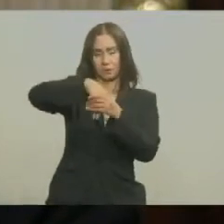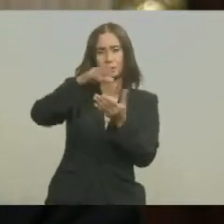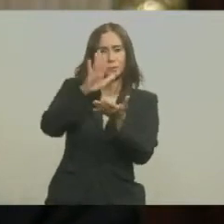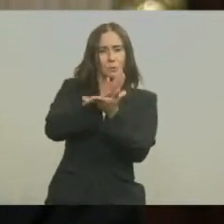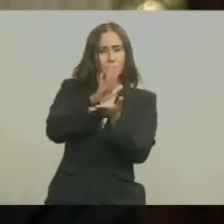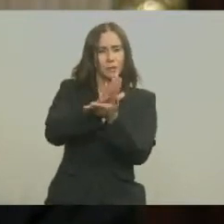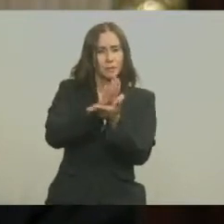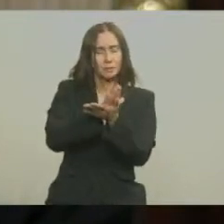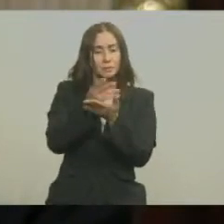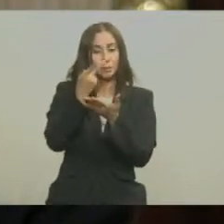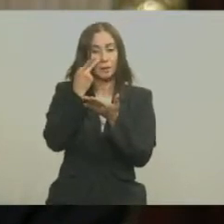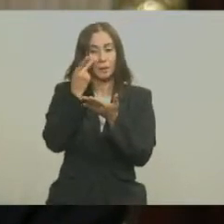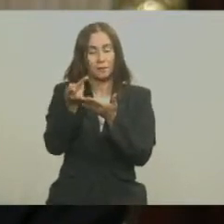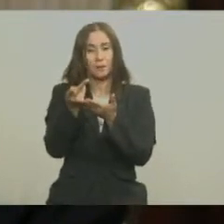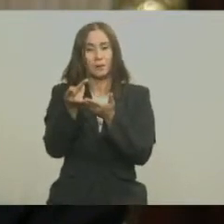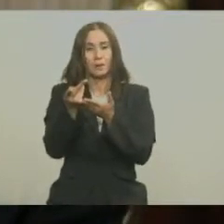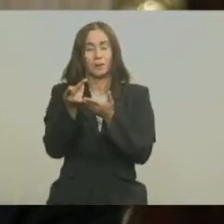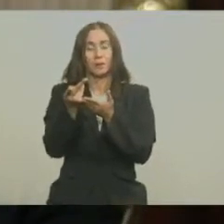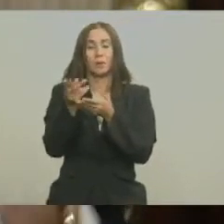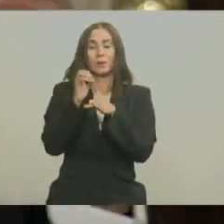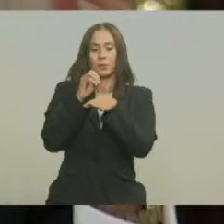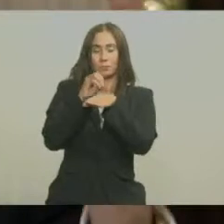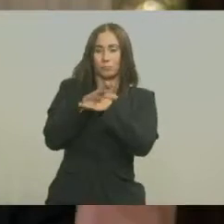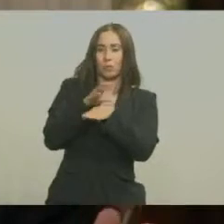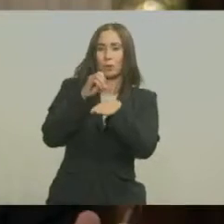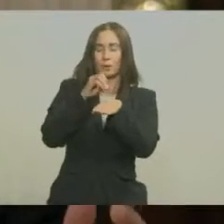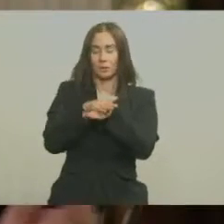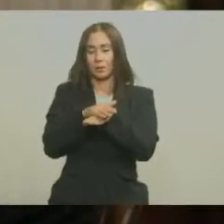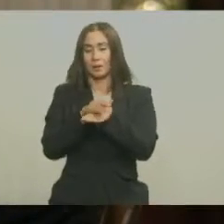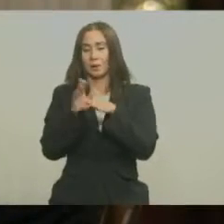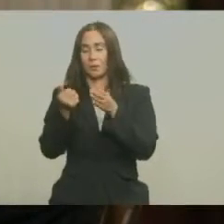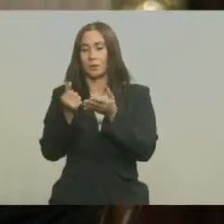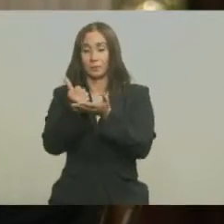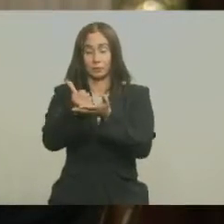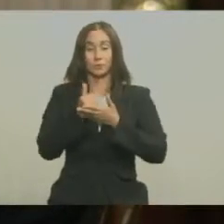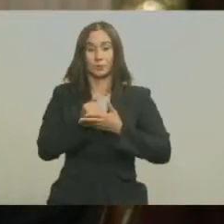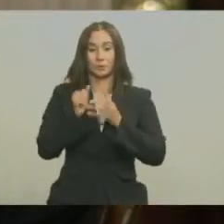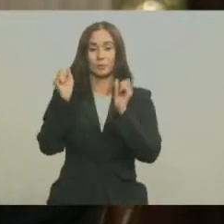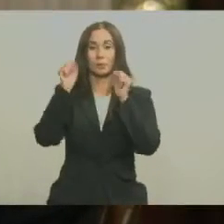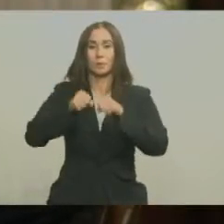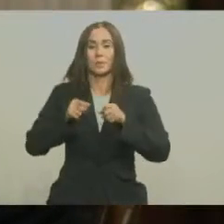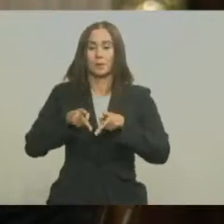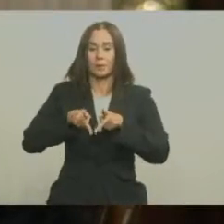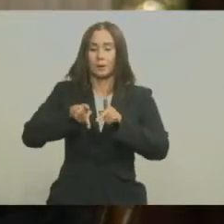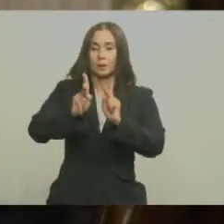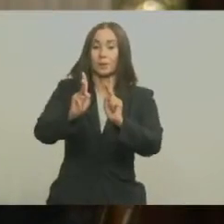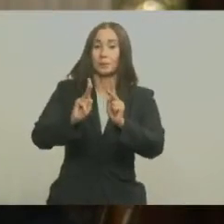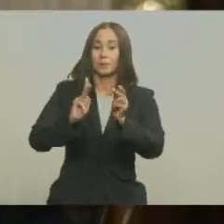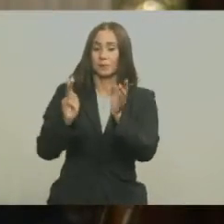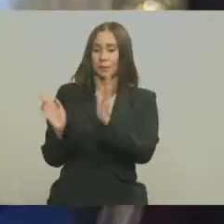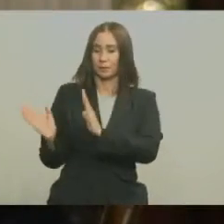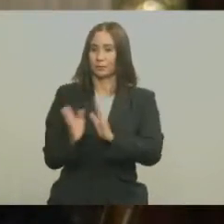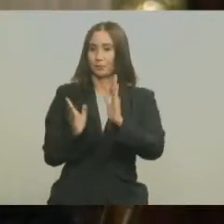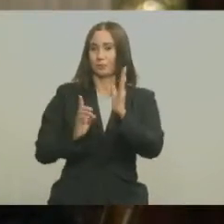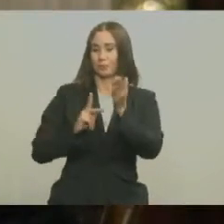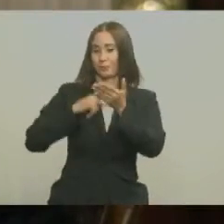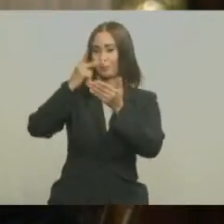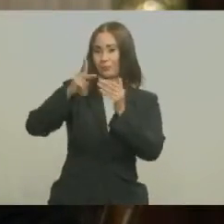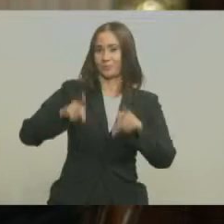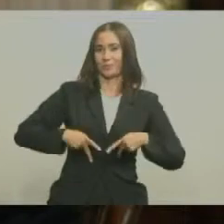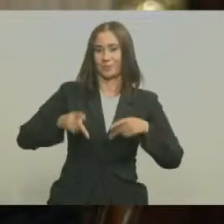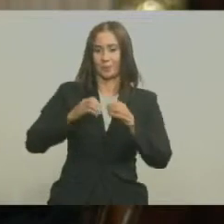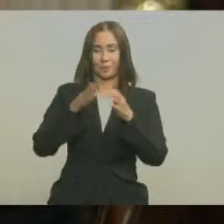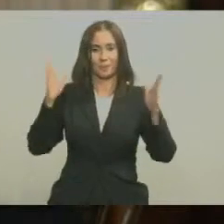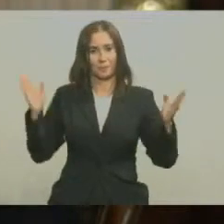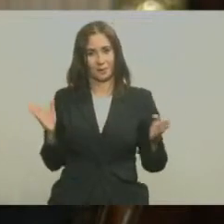escuelas, dándoles herramientas que amplíen sus oportunidades y proyectos de vida, así como un programa de educación